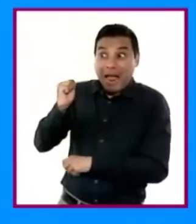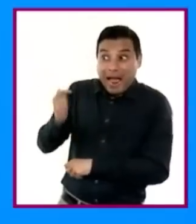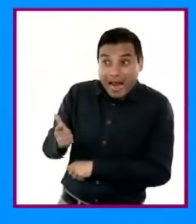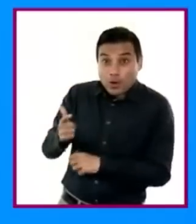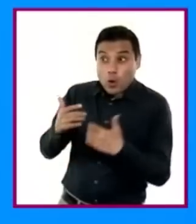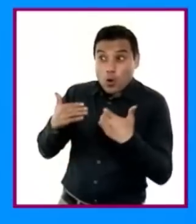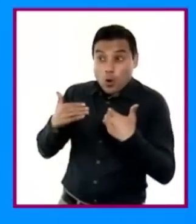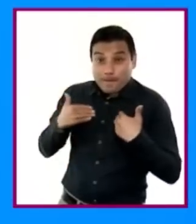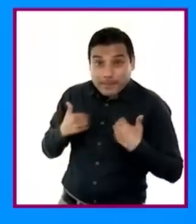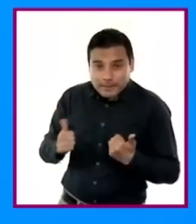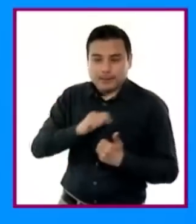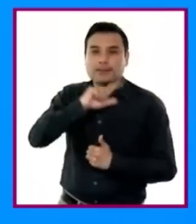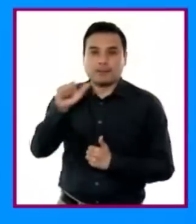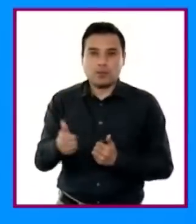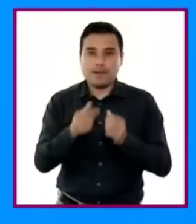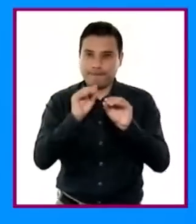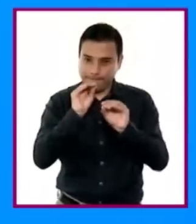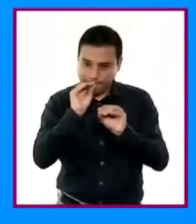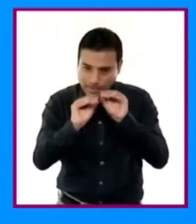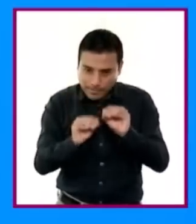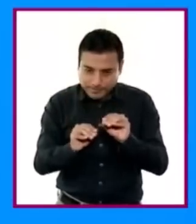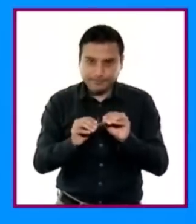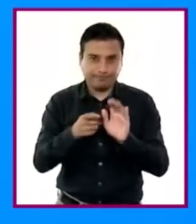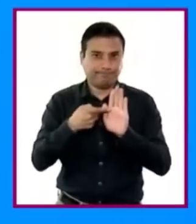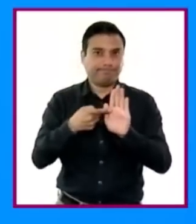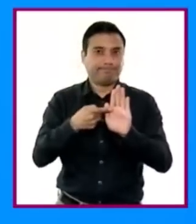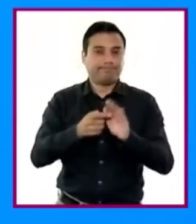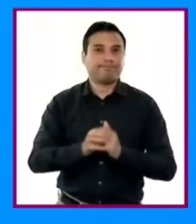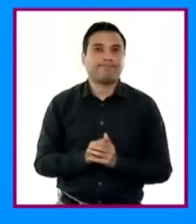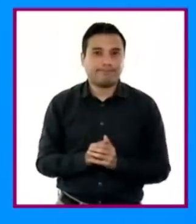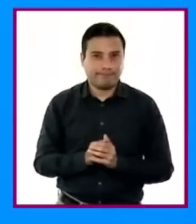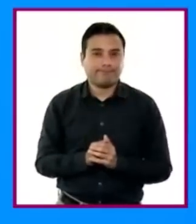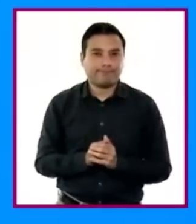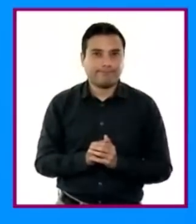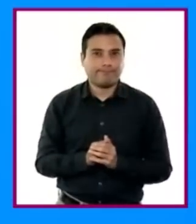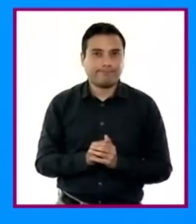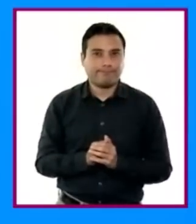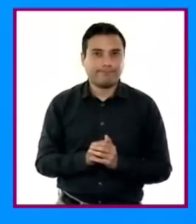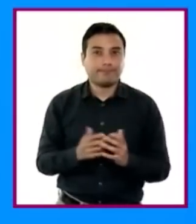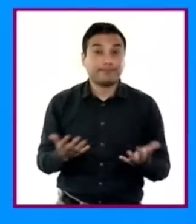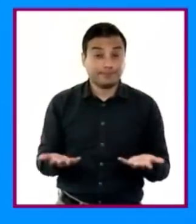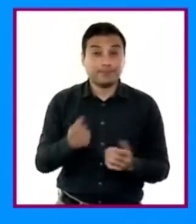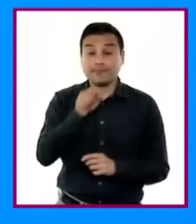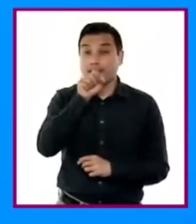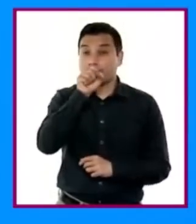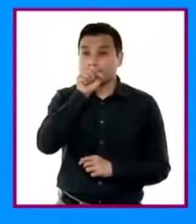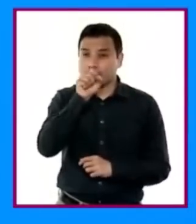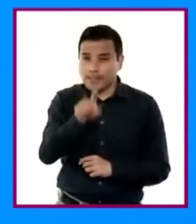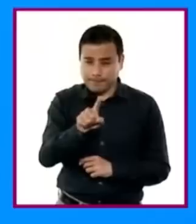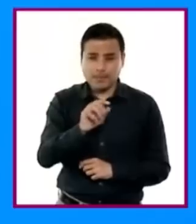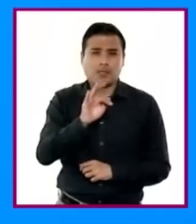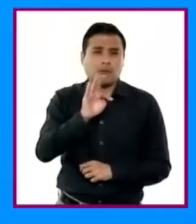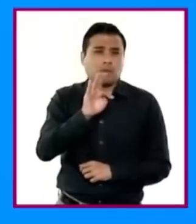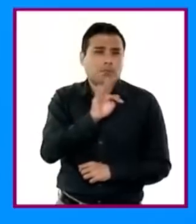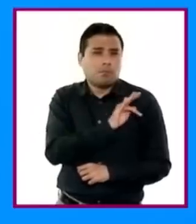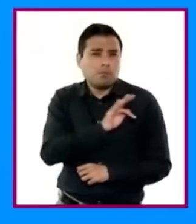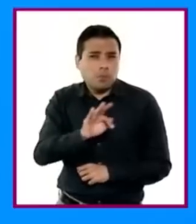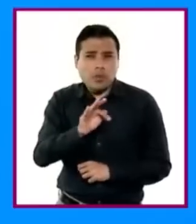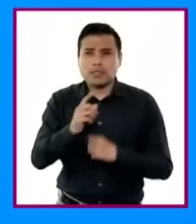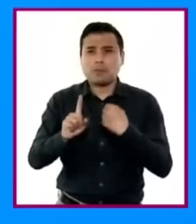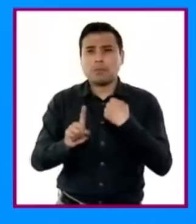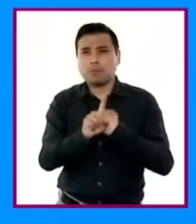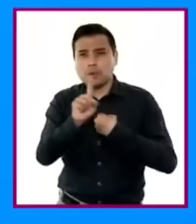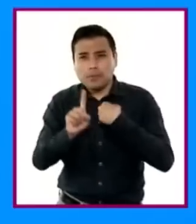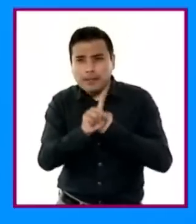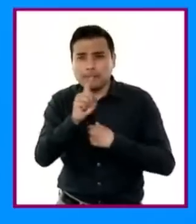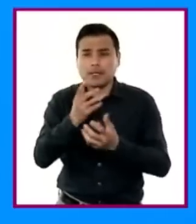y resuelvan tanto situaciones análogas a las discutidas como otras nuevas en las que puedan poner